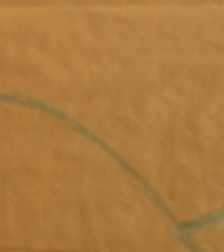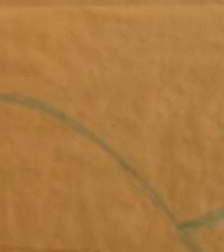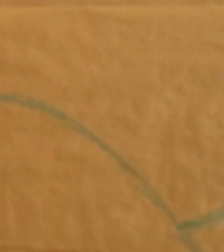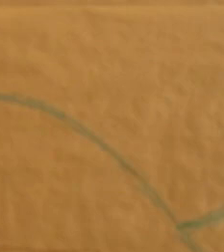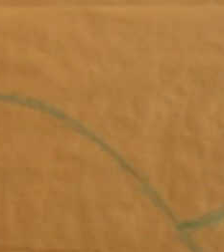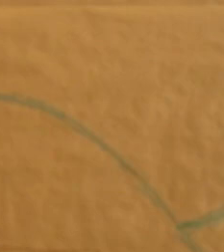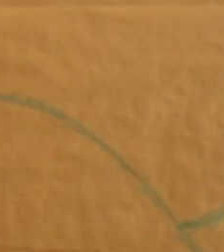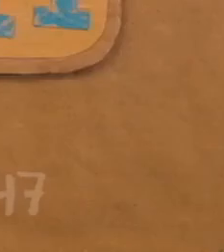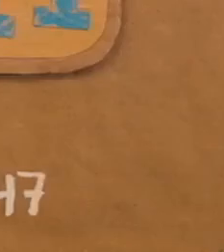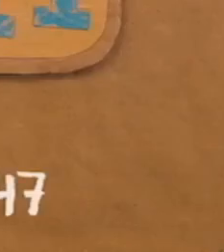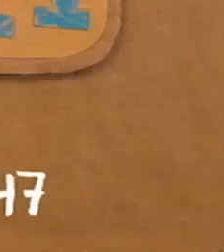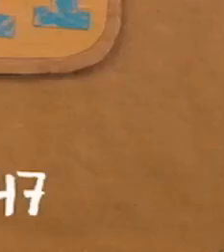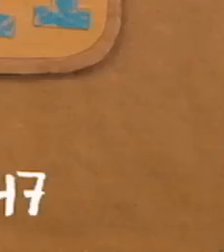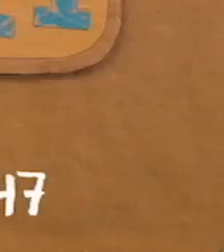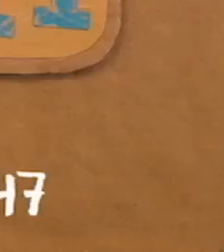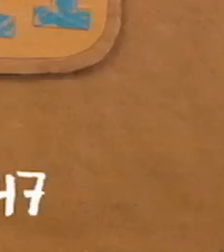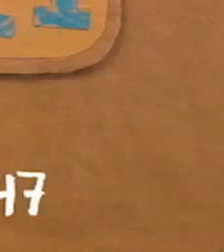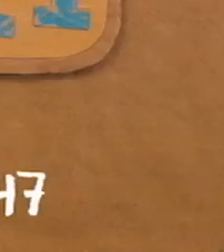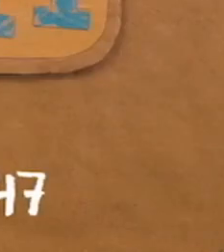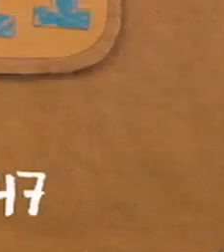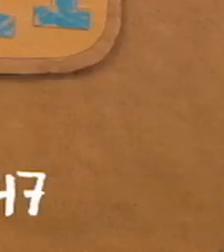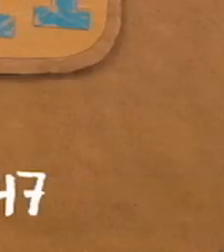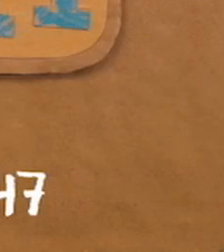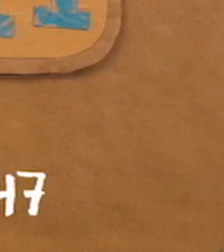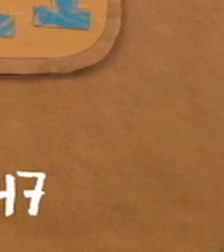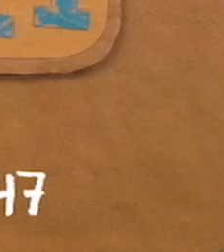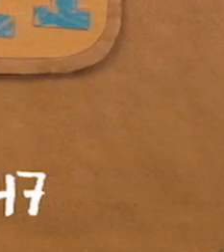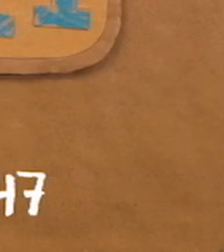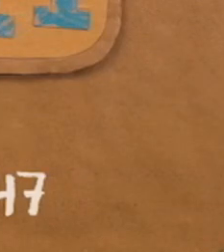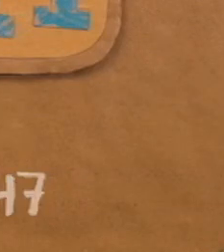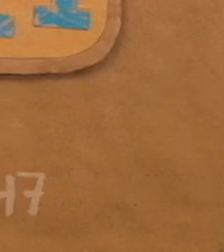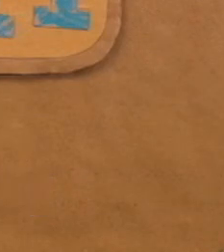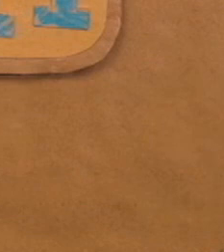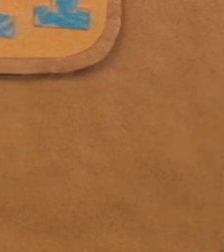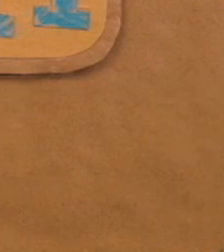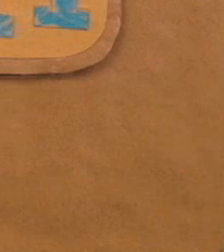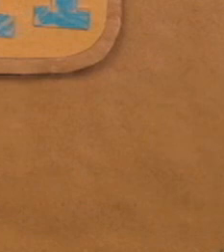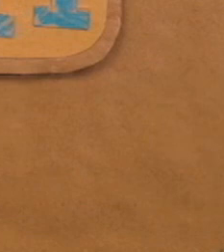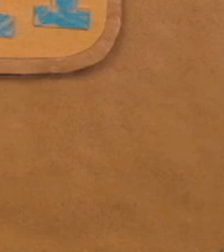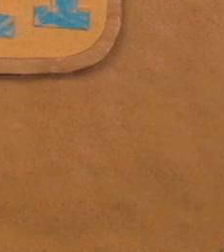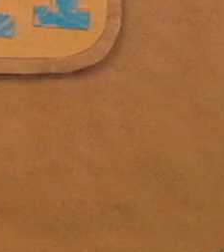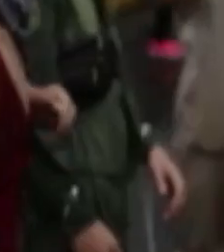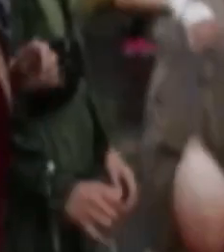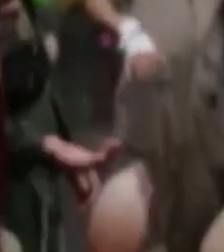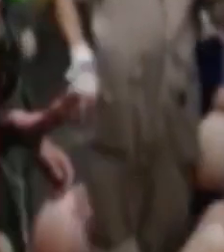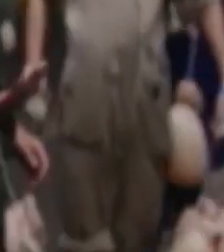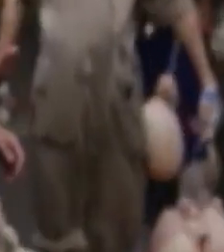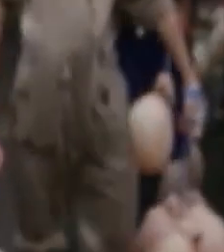del abuso sexual. Consulta al 1147, denuncia al 911, PANI y Gobierno de la